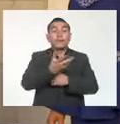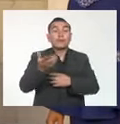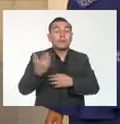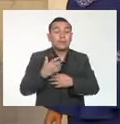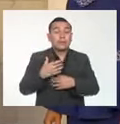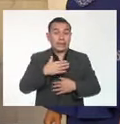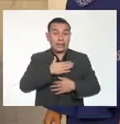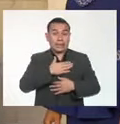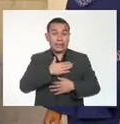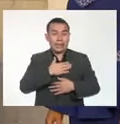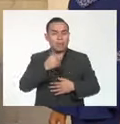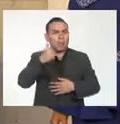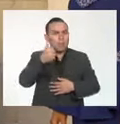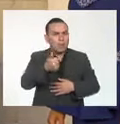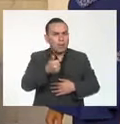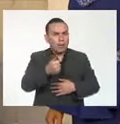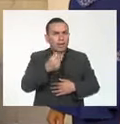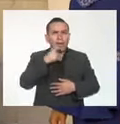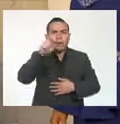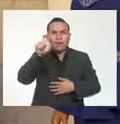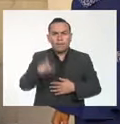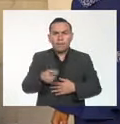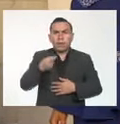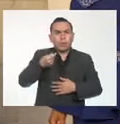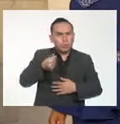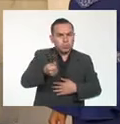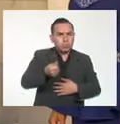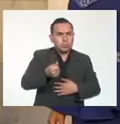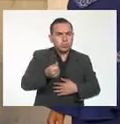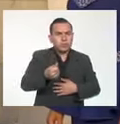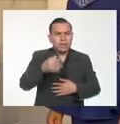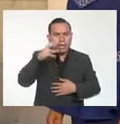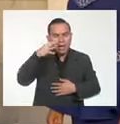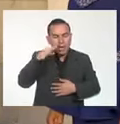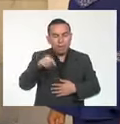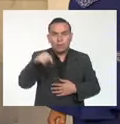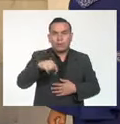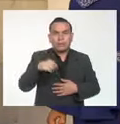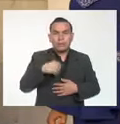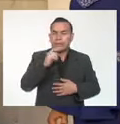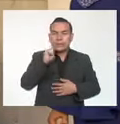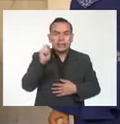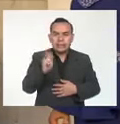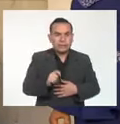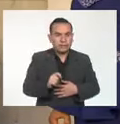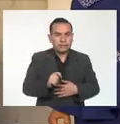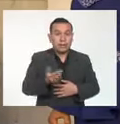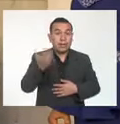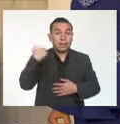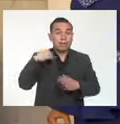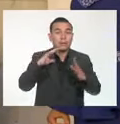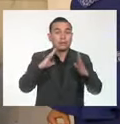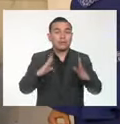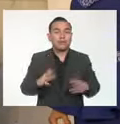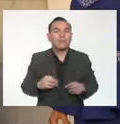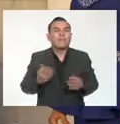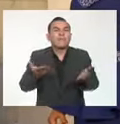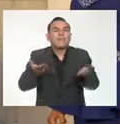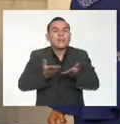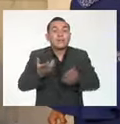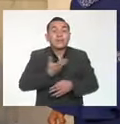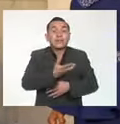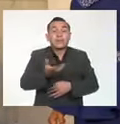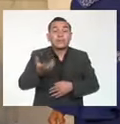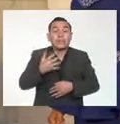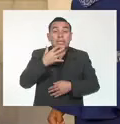tengan una pensión digna y no como ahora, que mucha gente está con pensiones de hambre entregadas por los gobiernos anteriores y auspiciadas por